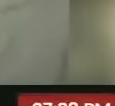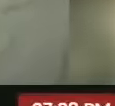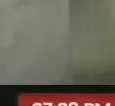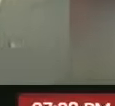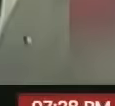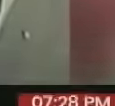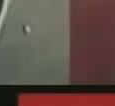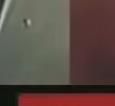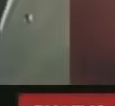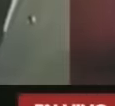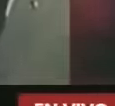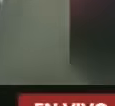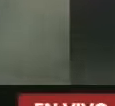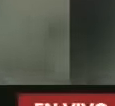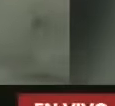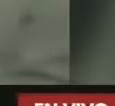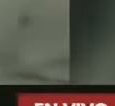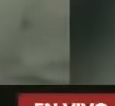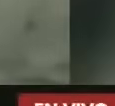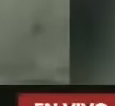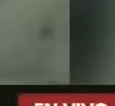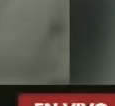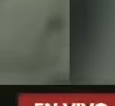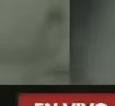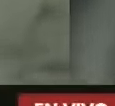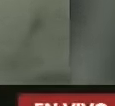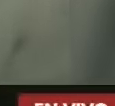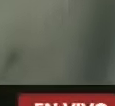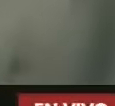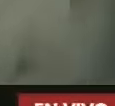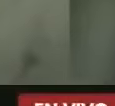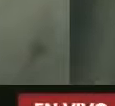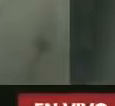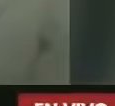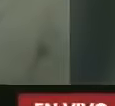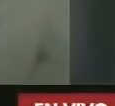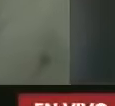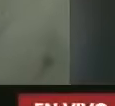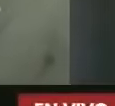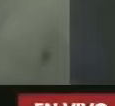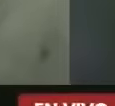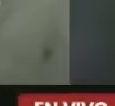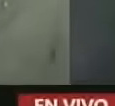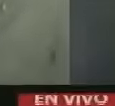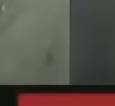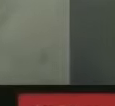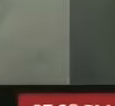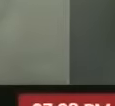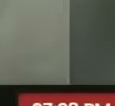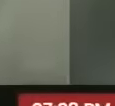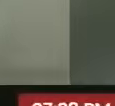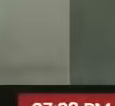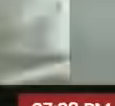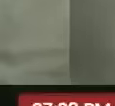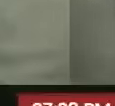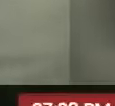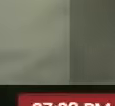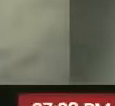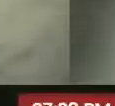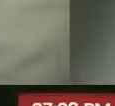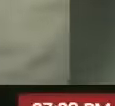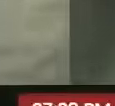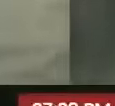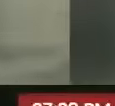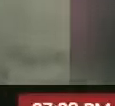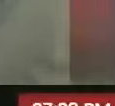Mira, espérate un momento. No me vayas a meter. Sigue. ¿Está grabando, metido? Sigue grabando. Vamos a ver. Abre. A mí no me jodes tú,